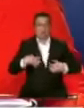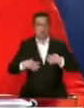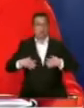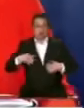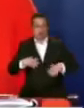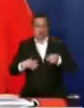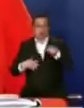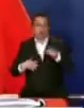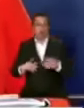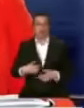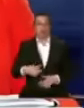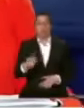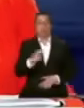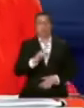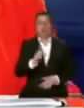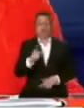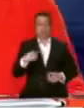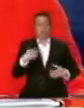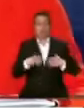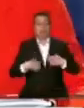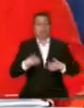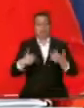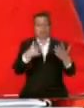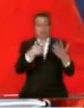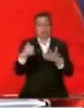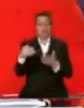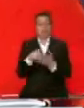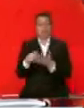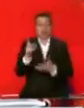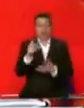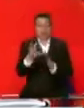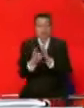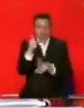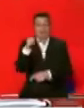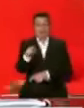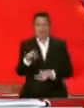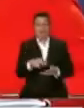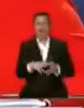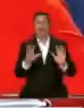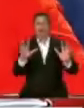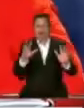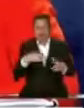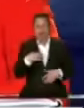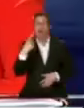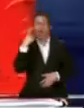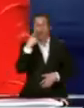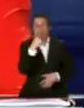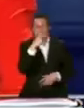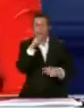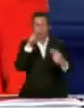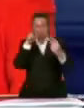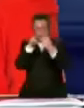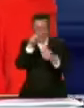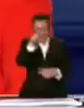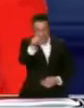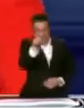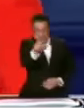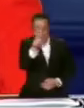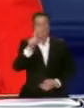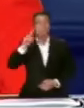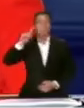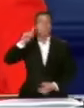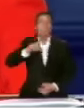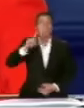le molestó a algunos. No, me molestó y que vamos se perdiera a terminar... 600 millones de dólares. Ah, qué bueno, estaba esperando mirándolo a los ojos, porque usted ha hecho de la